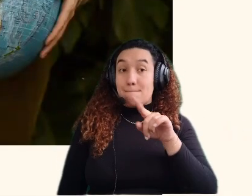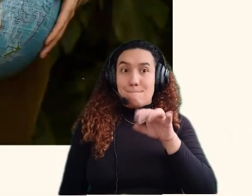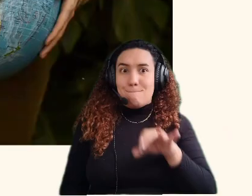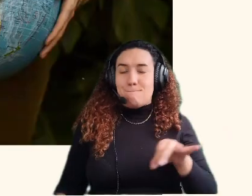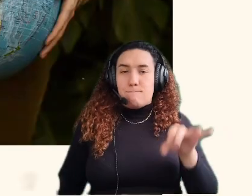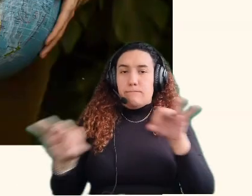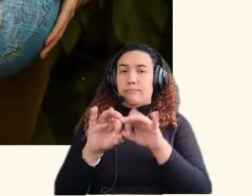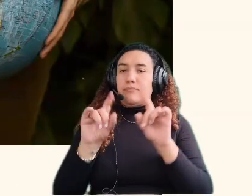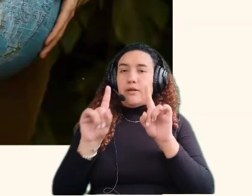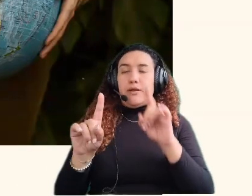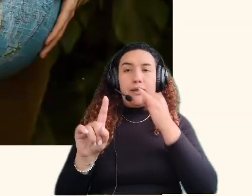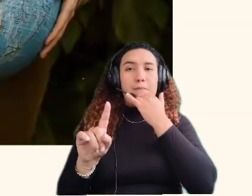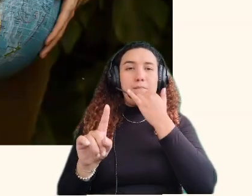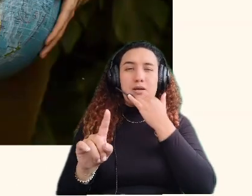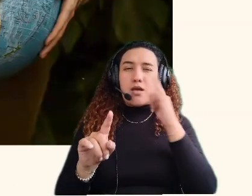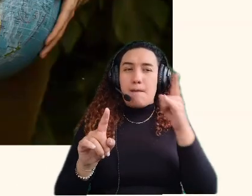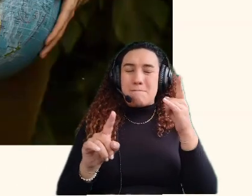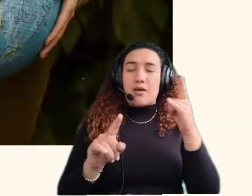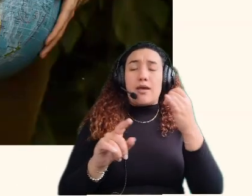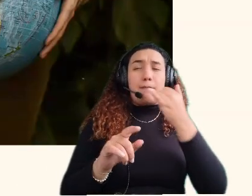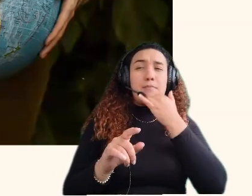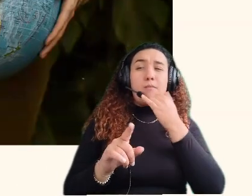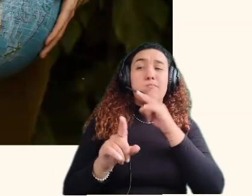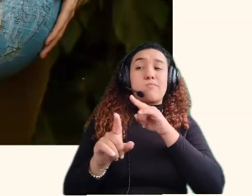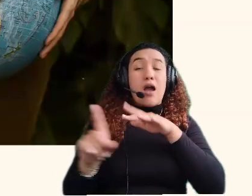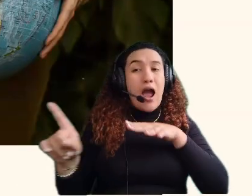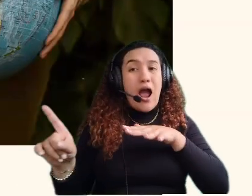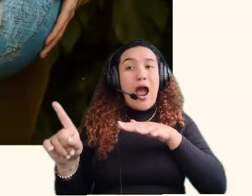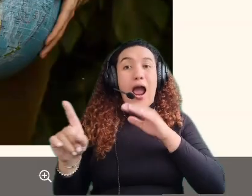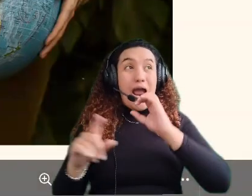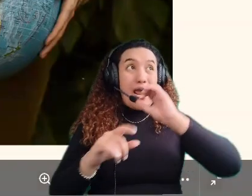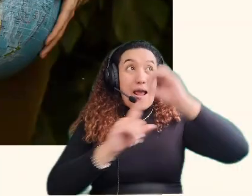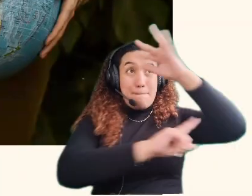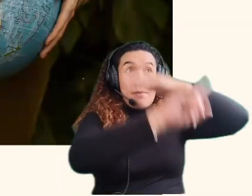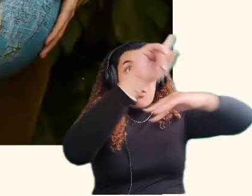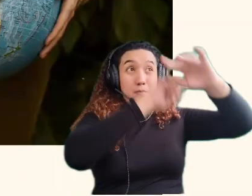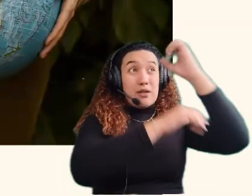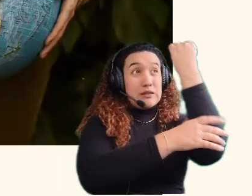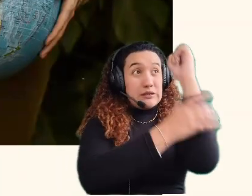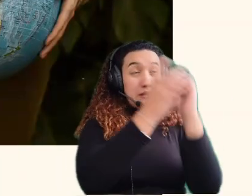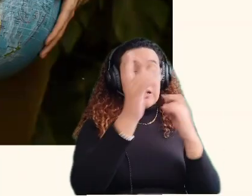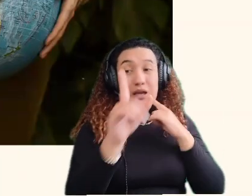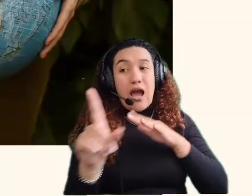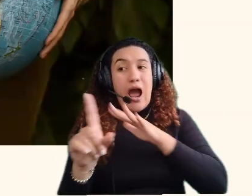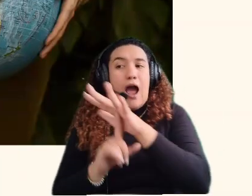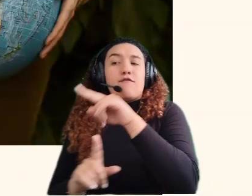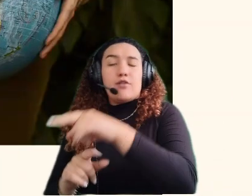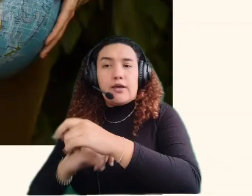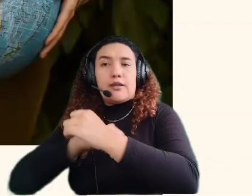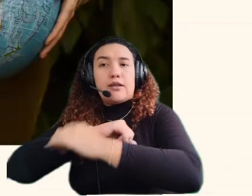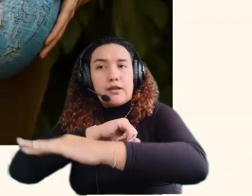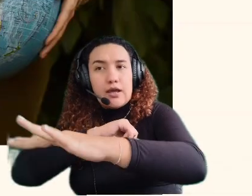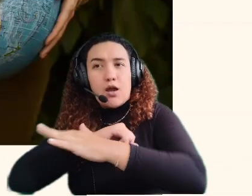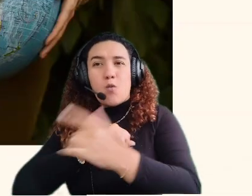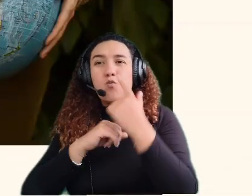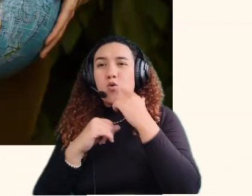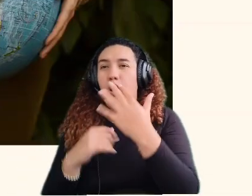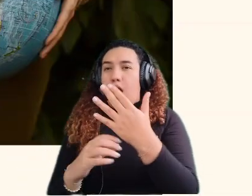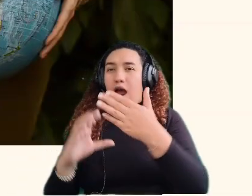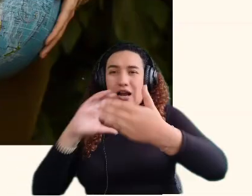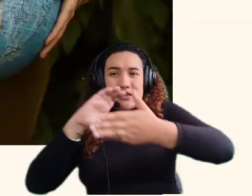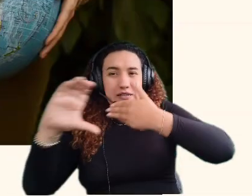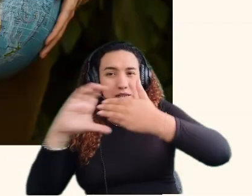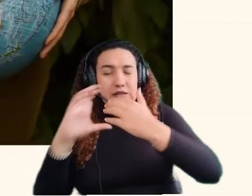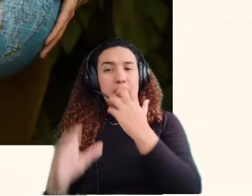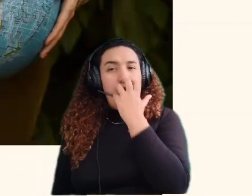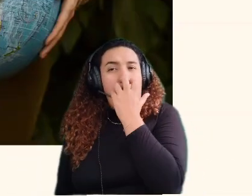una creciente preocupación sobre cómo el cambio climático está afectando sus funciones celulares esenciales. El calentamiento global, el